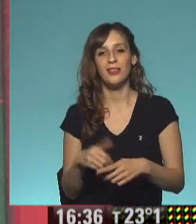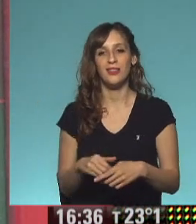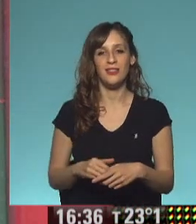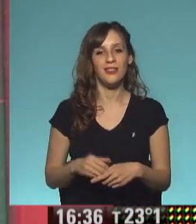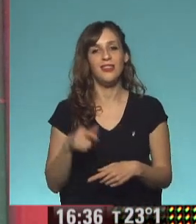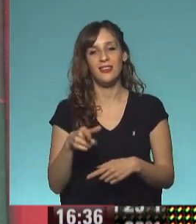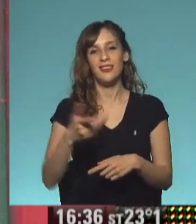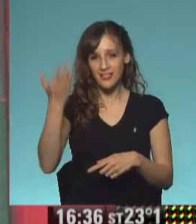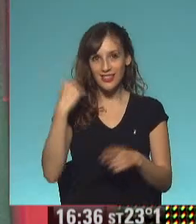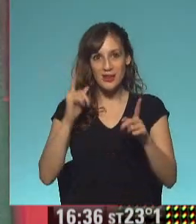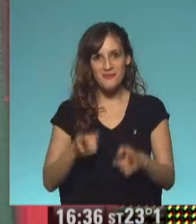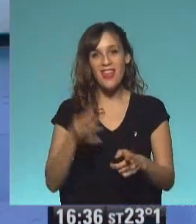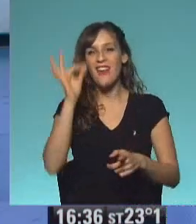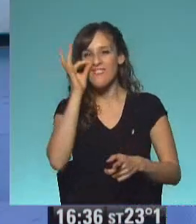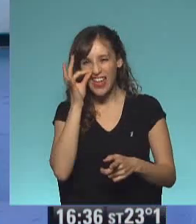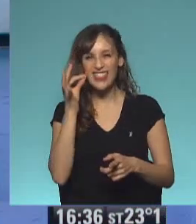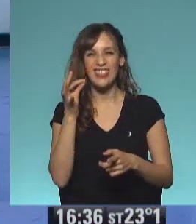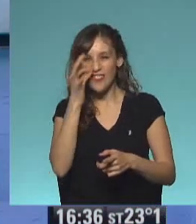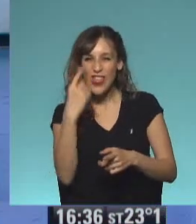profe mao que nos ayuda